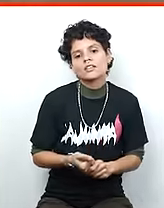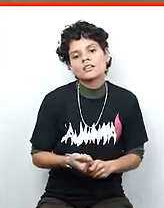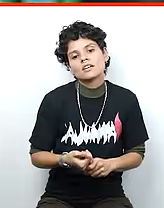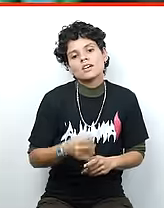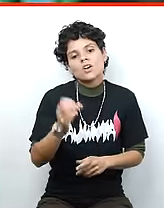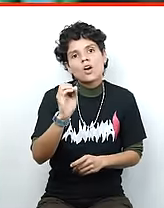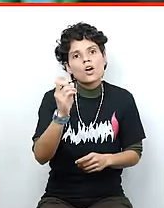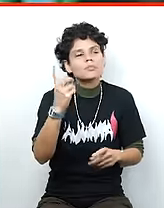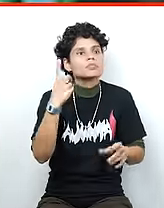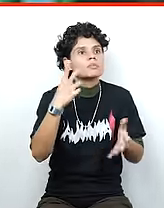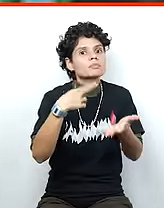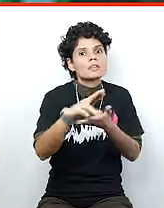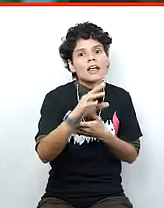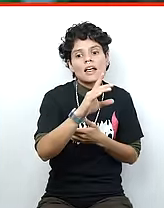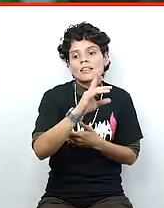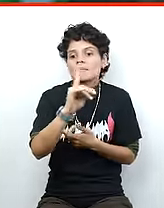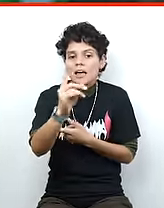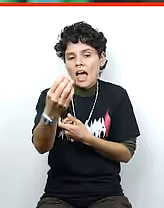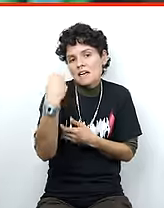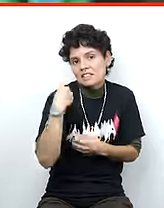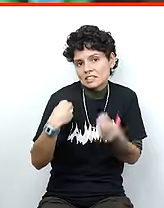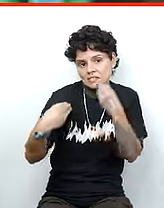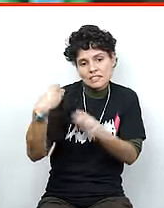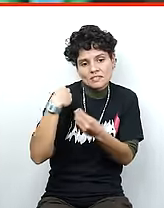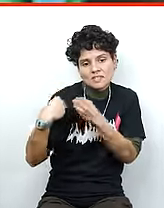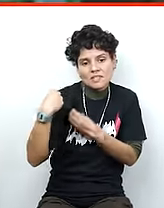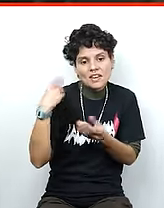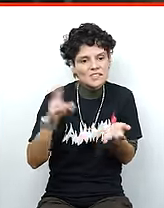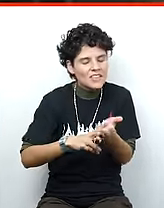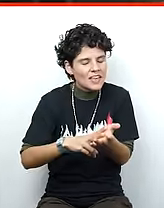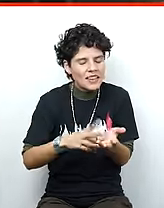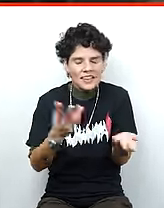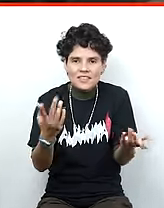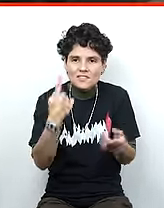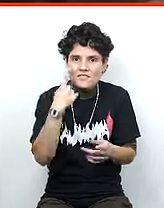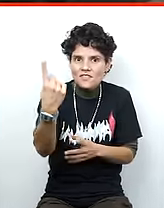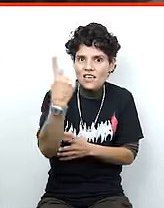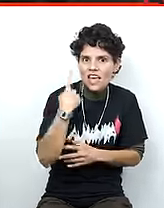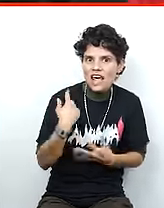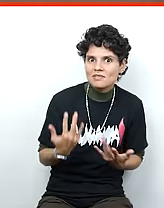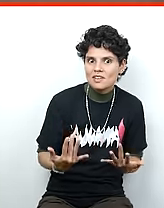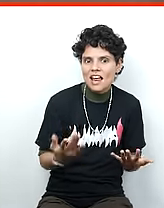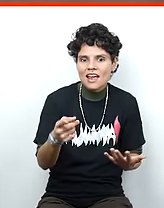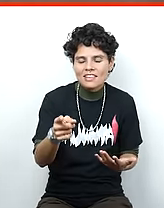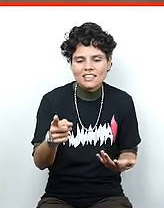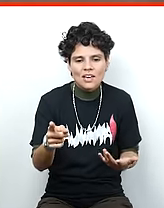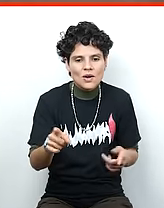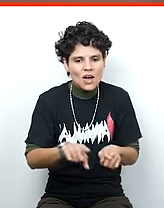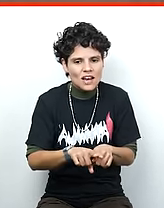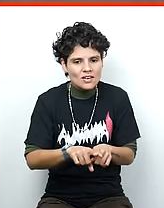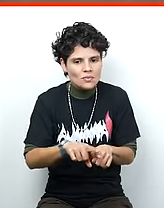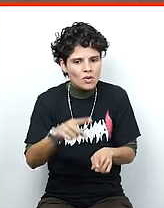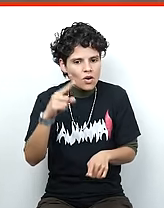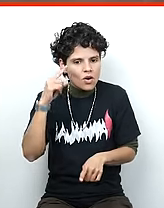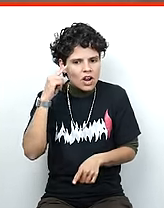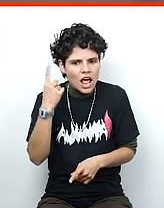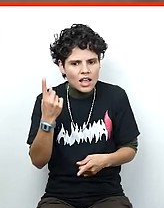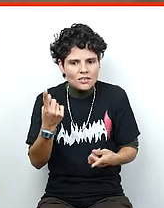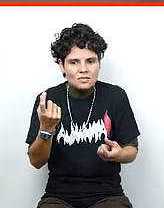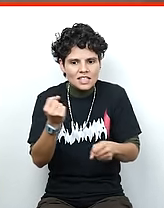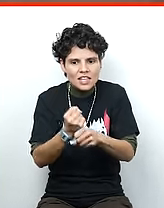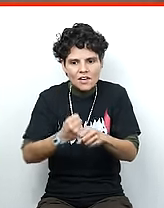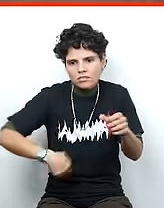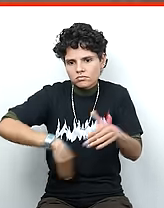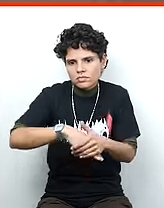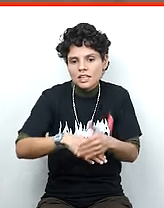Mando un DM. Si tenía una línea hamburguesa. Pero qué loco que alguien pierda su trabajo por venirte a esperar, weón. No, y lo otro loco que había gente